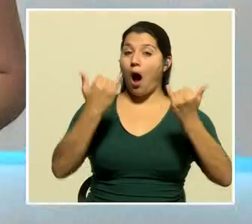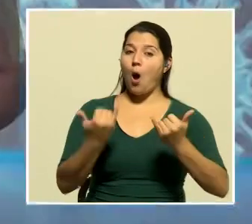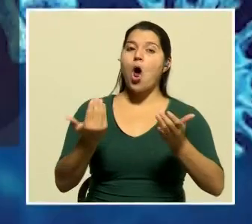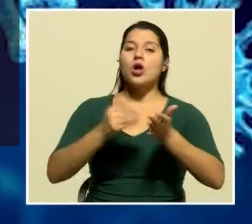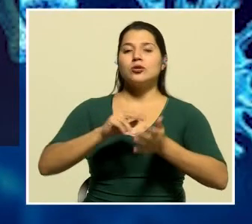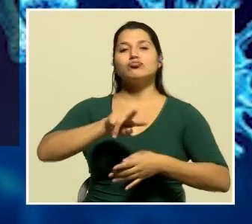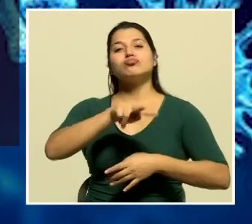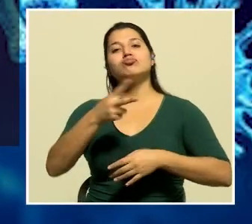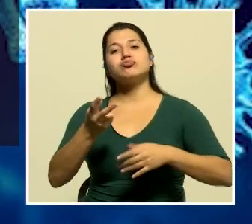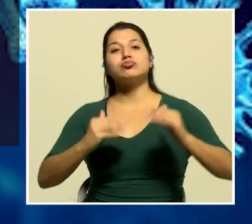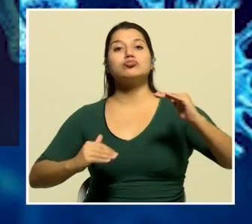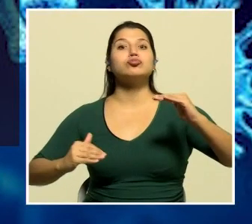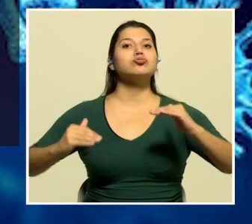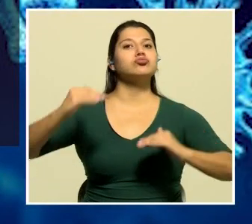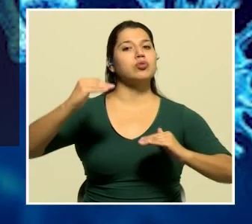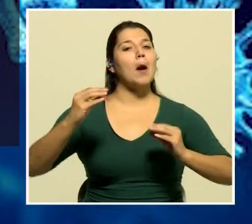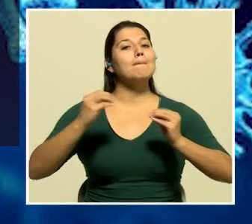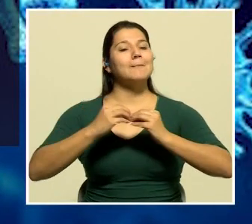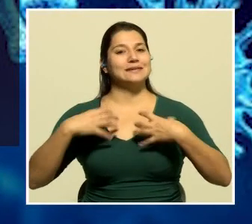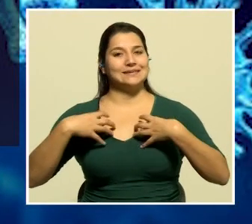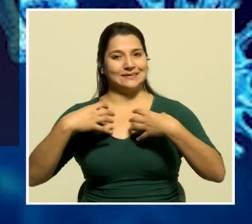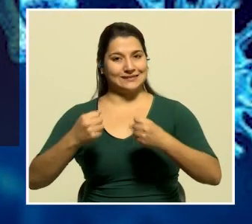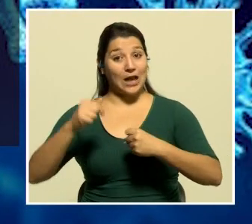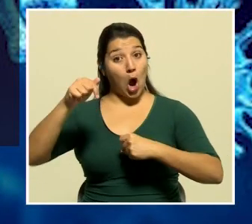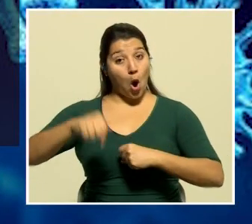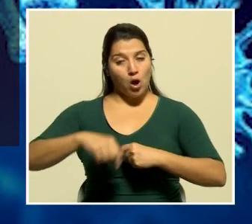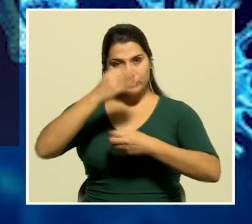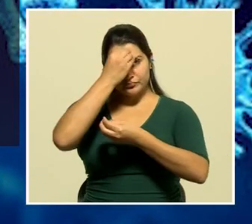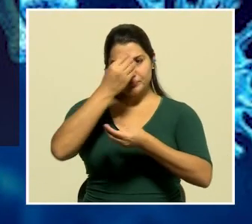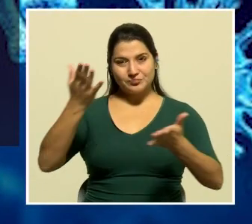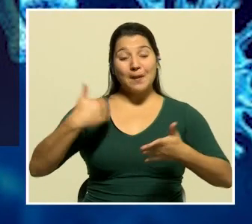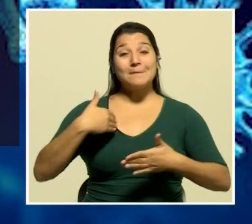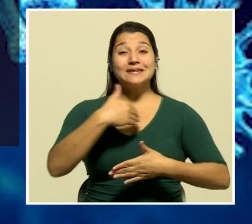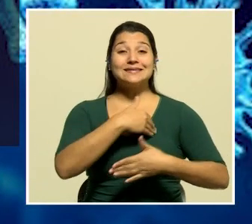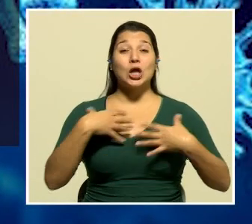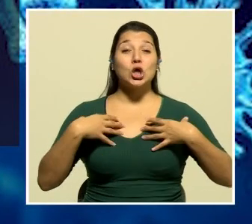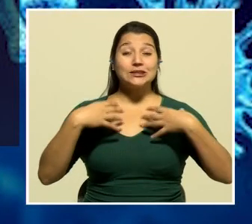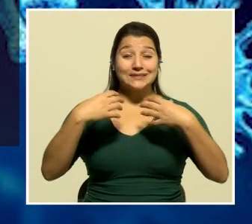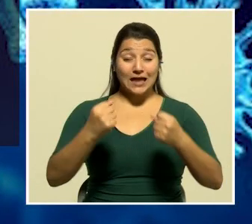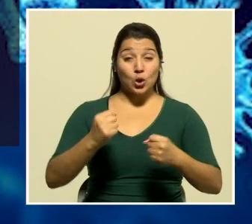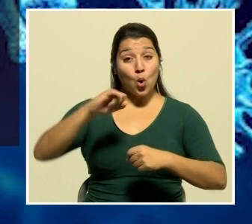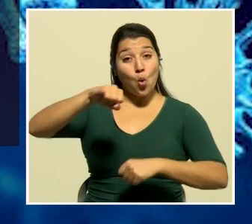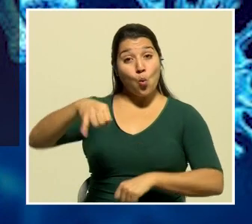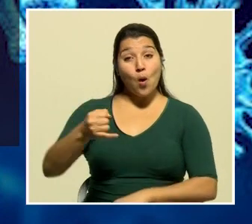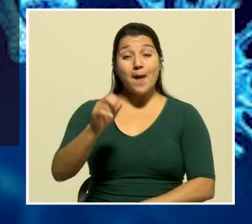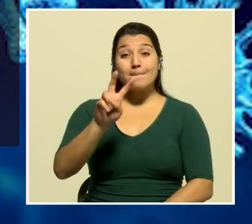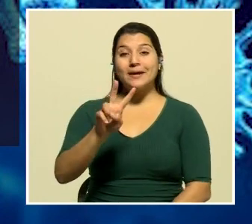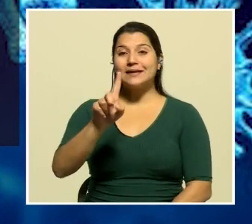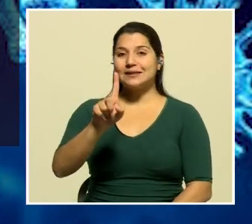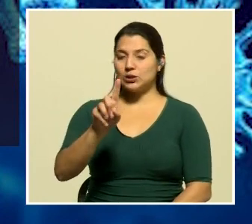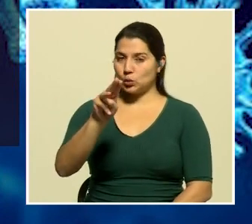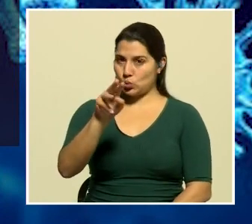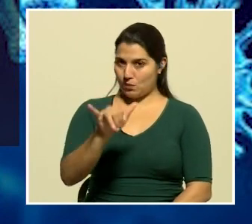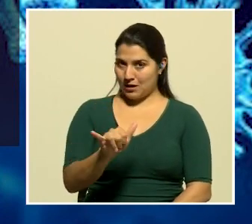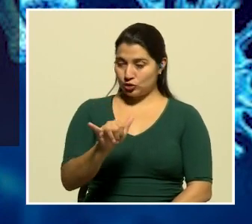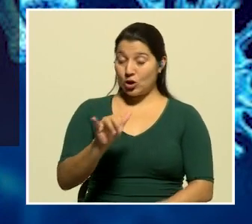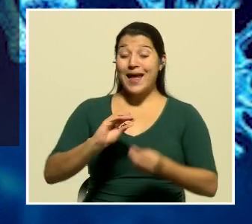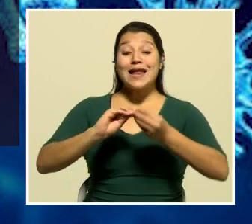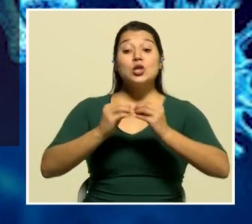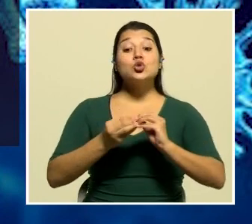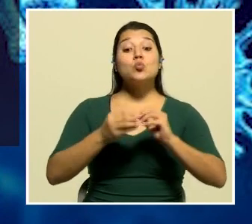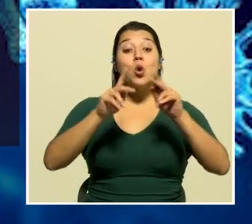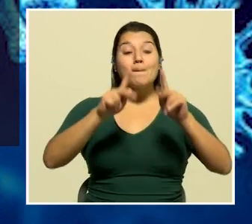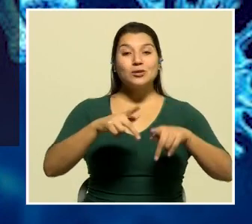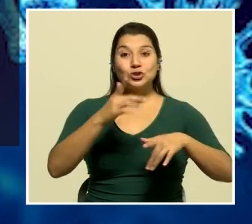dados a conocer hoy por el Ministerio de Salud, jueves 21 de mayo. Como les decíamos, la cantidad de casos